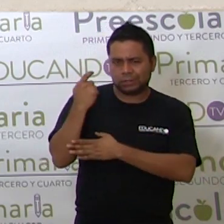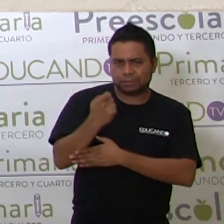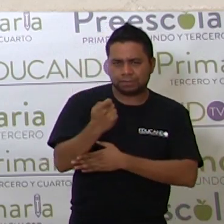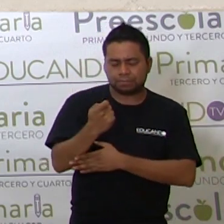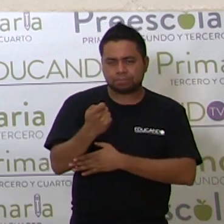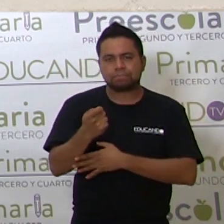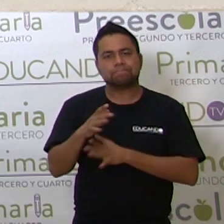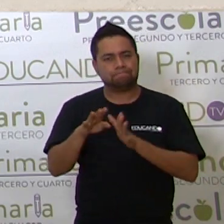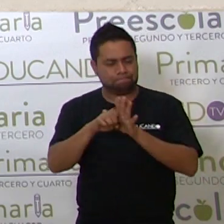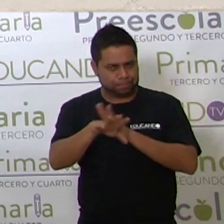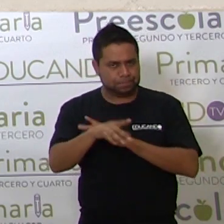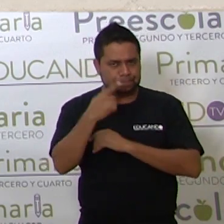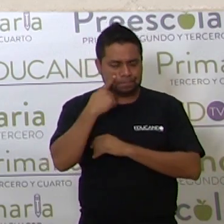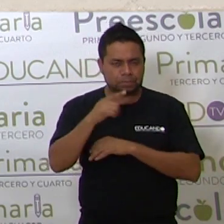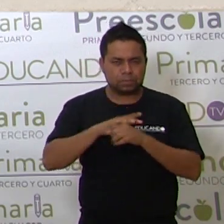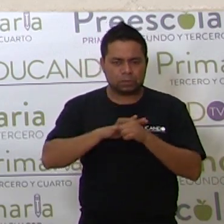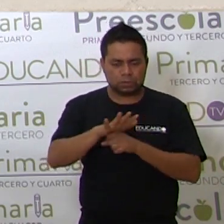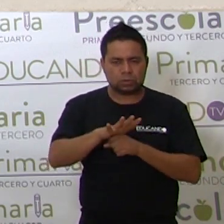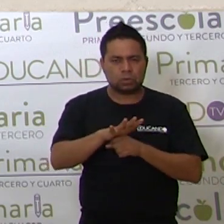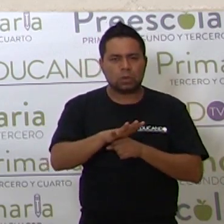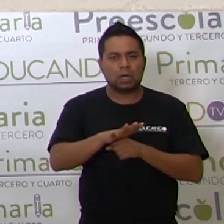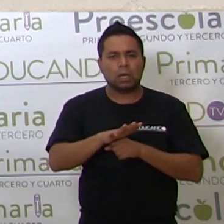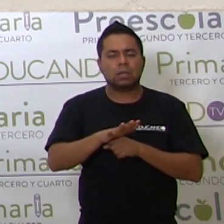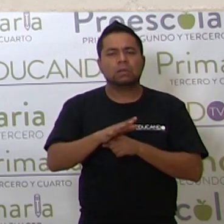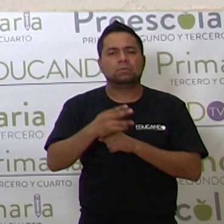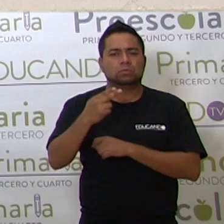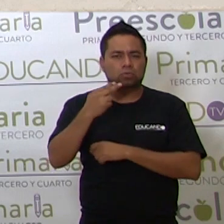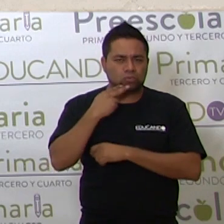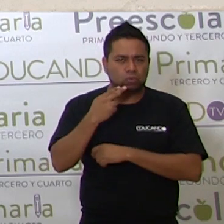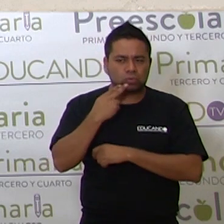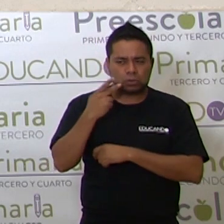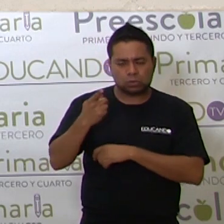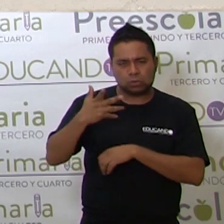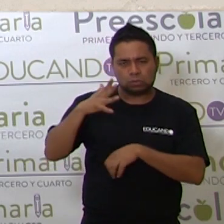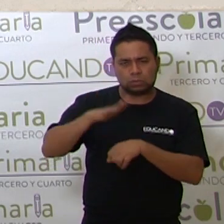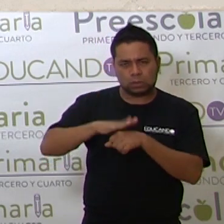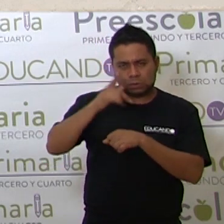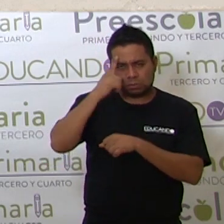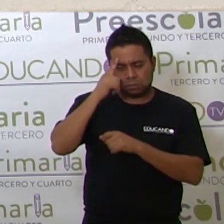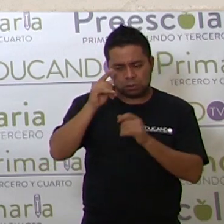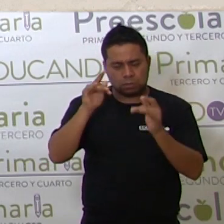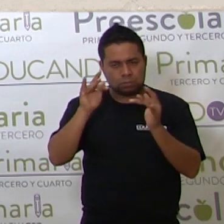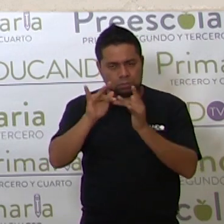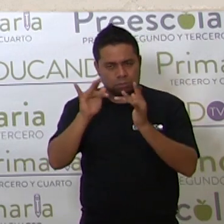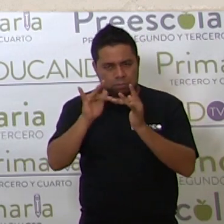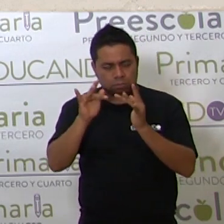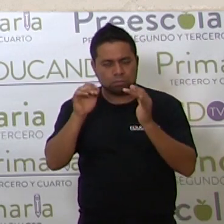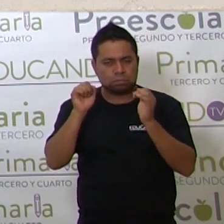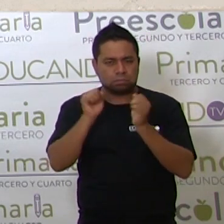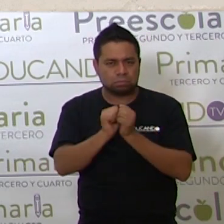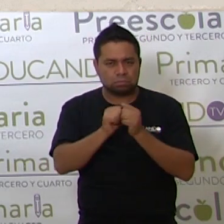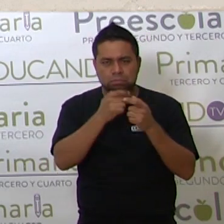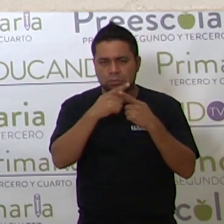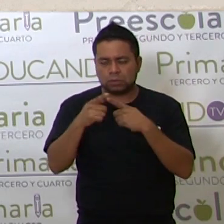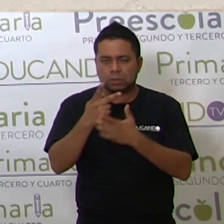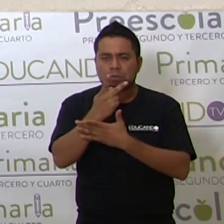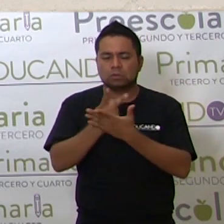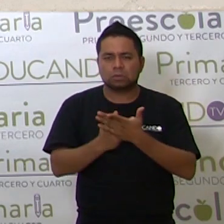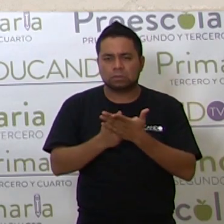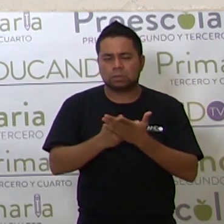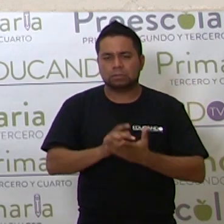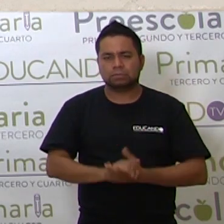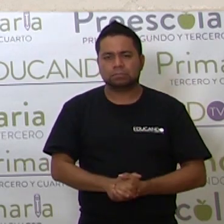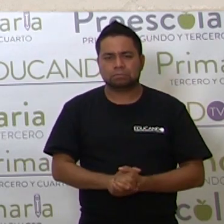por ejemplo cuál es el medio que tú utilizas más para poder estar en contacto con este tipo de programas